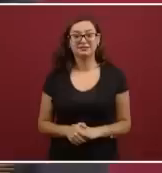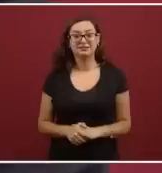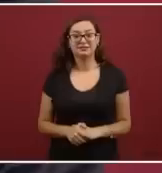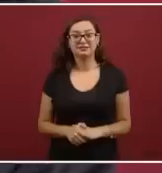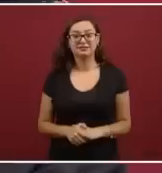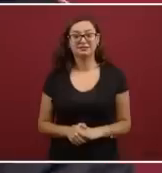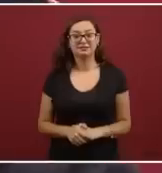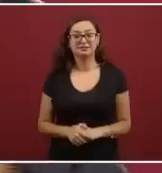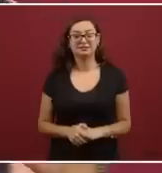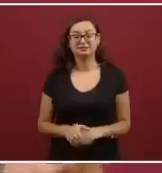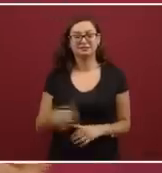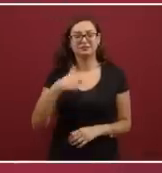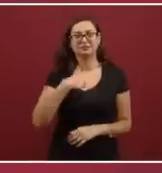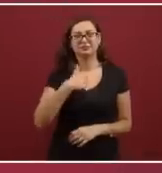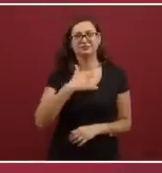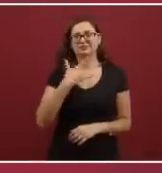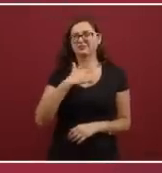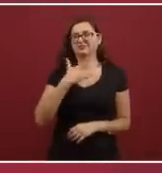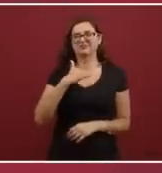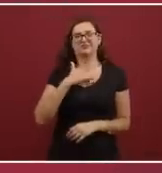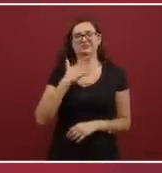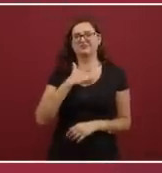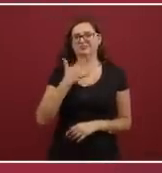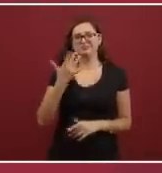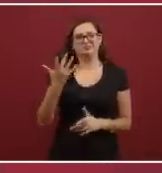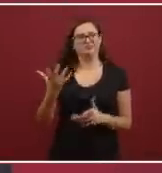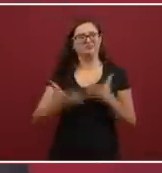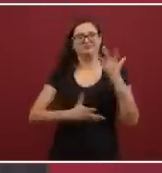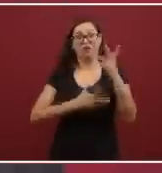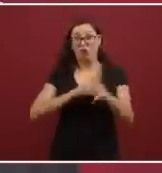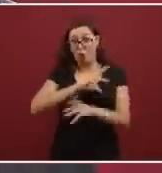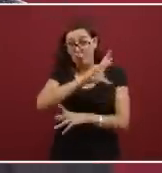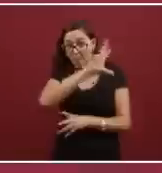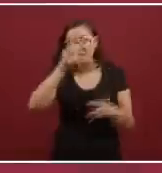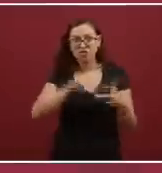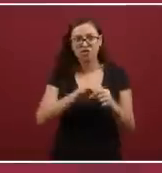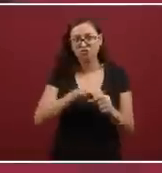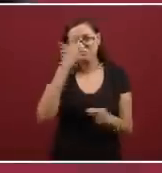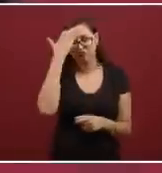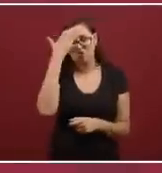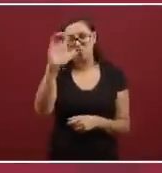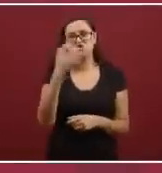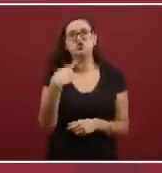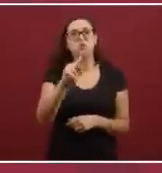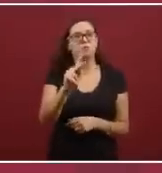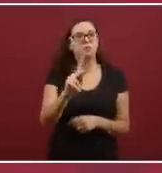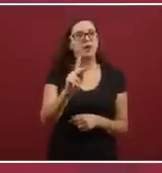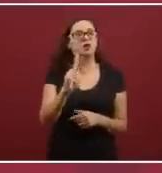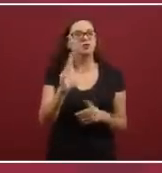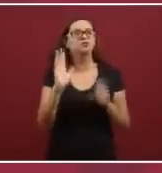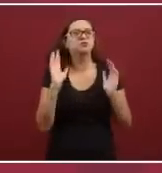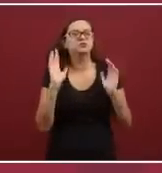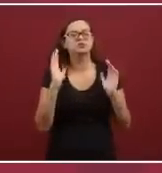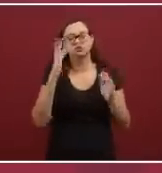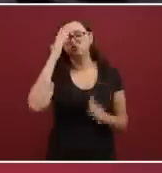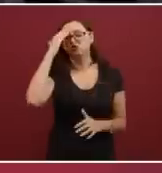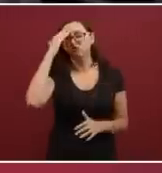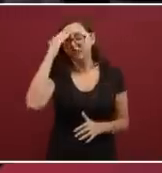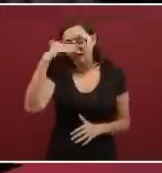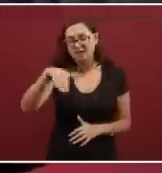no alcanzo a conocerlos a todos, le tengo confianza a los